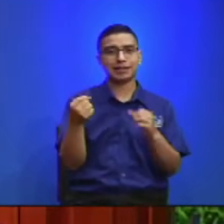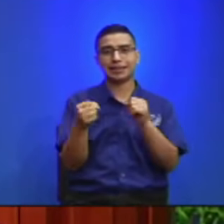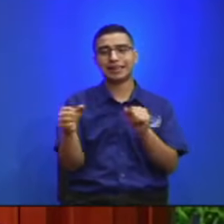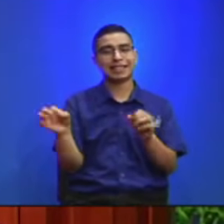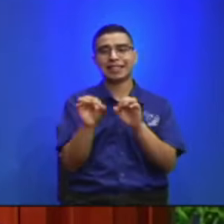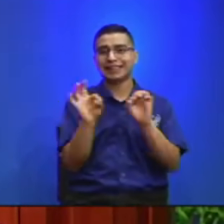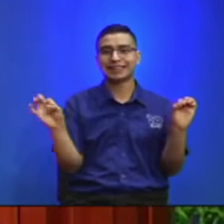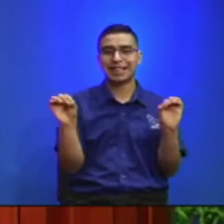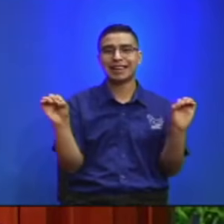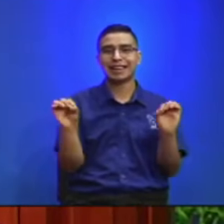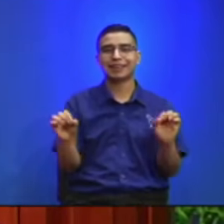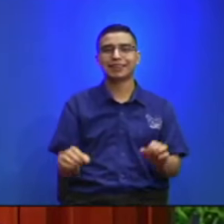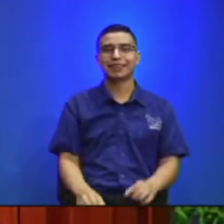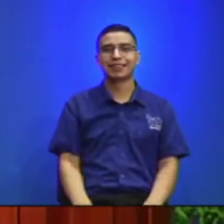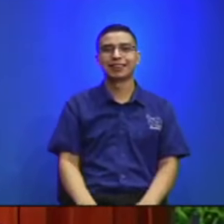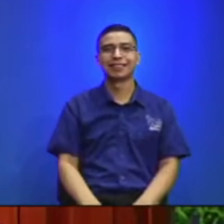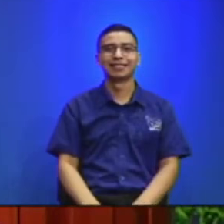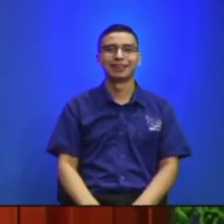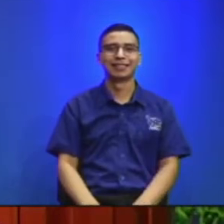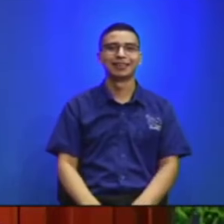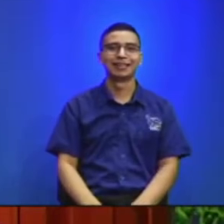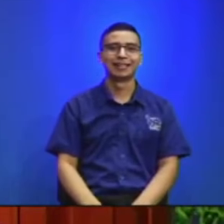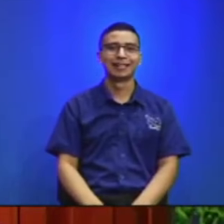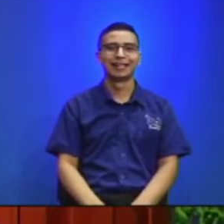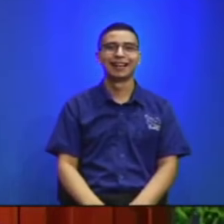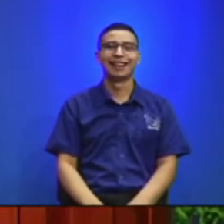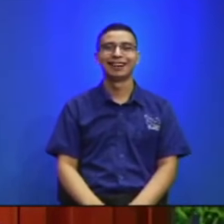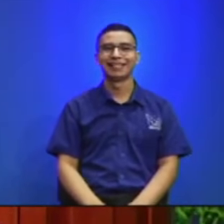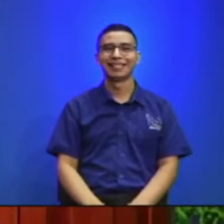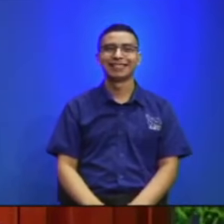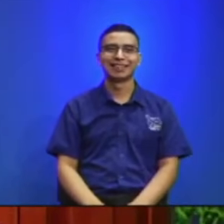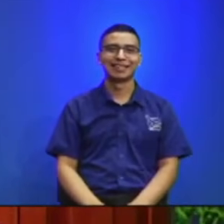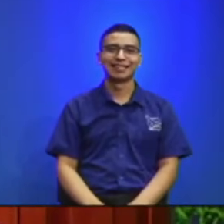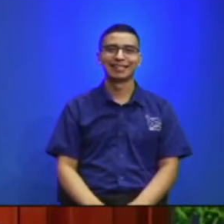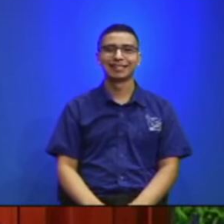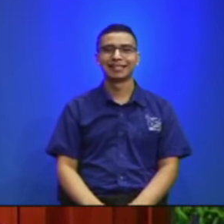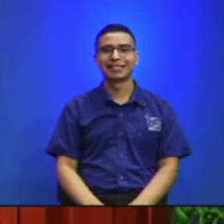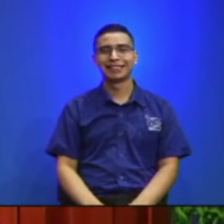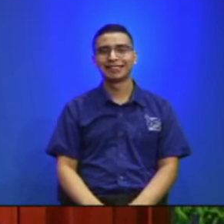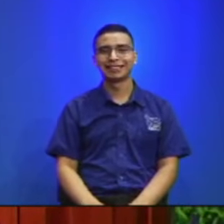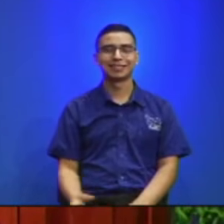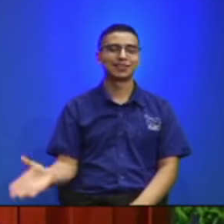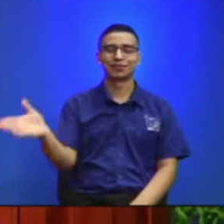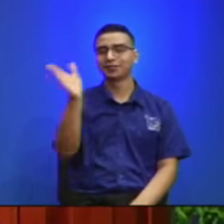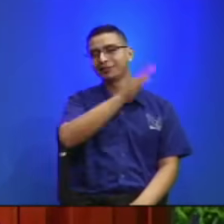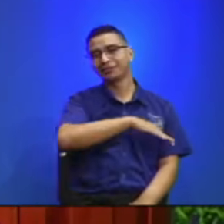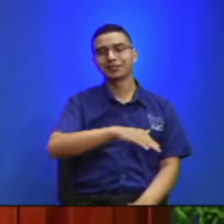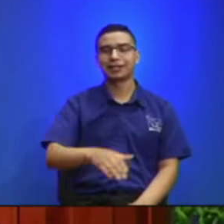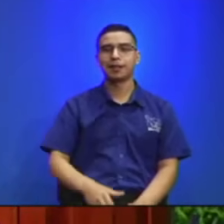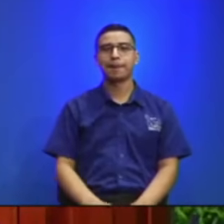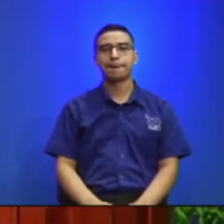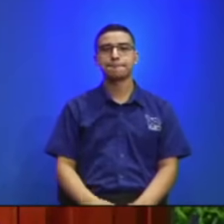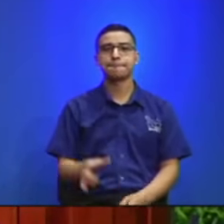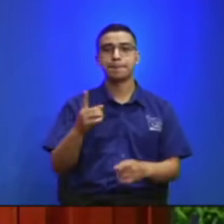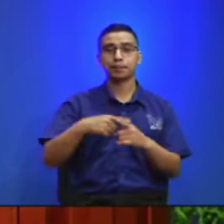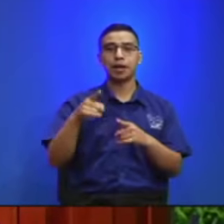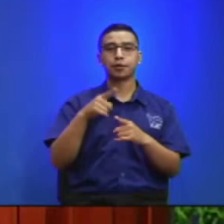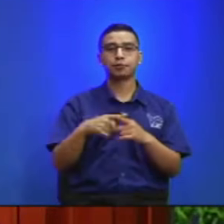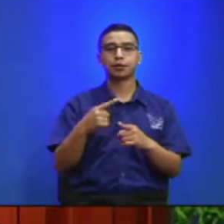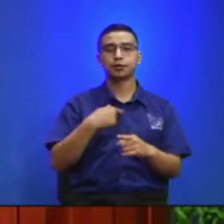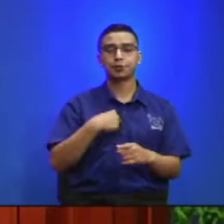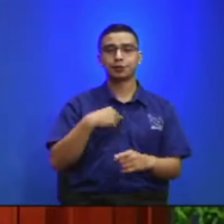pero ya me arrepentí solo por eso se me escondió aguante entonces pero entonces cuando yo veo